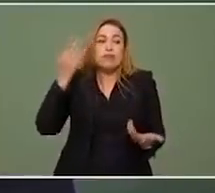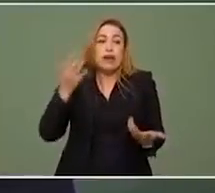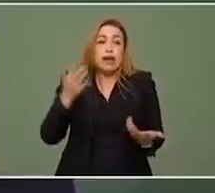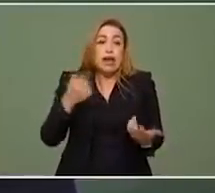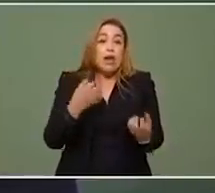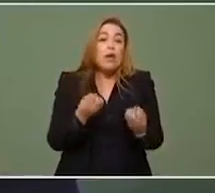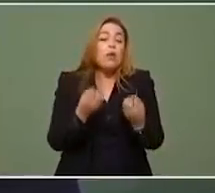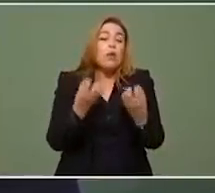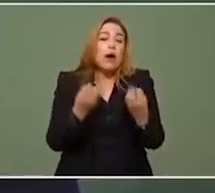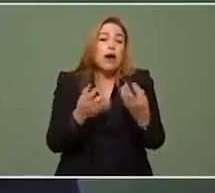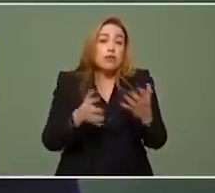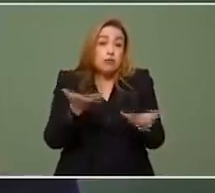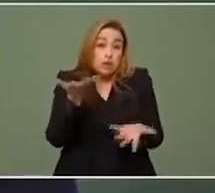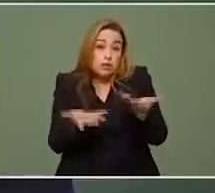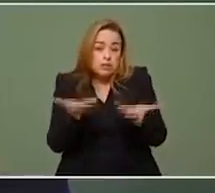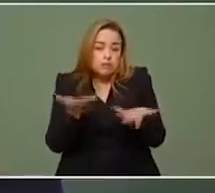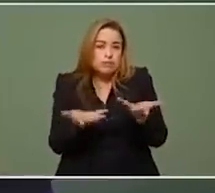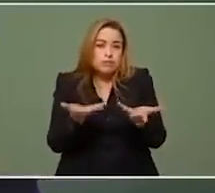roban